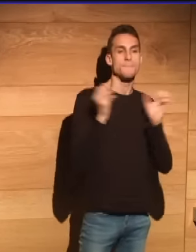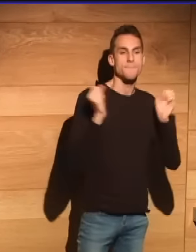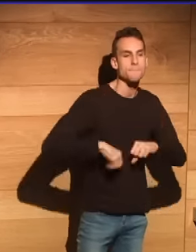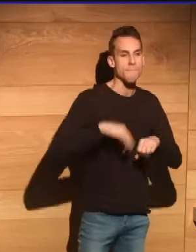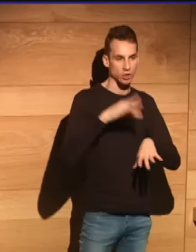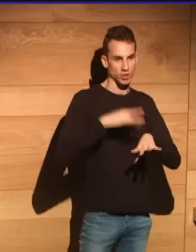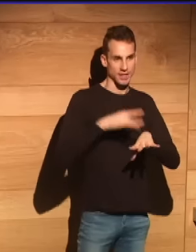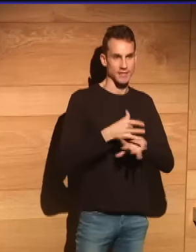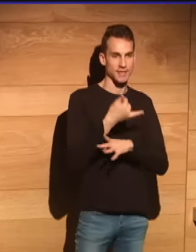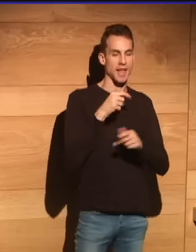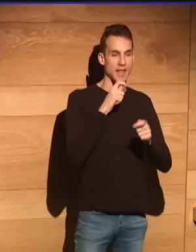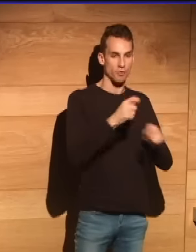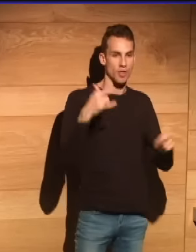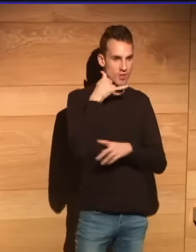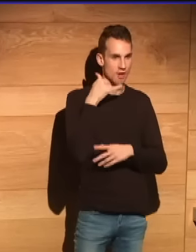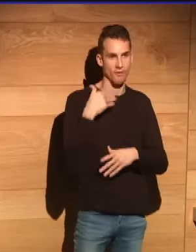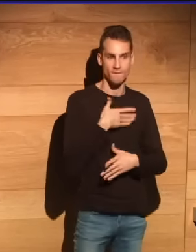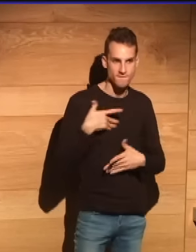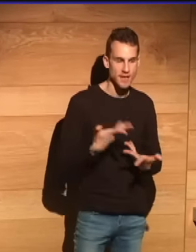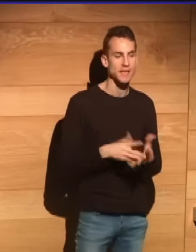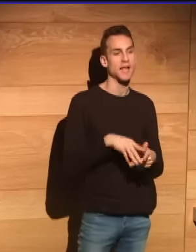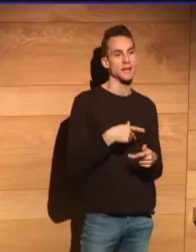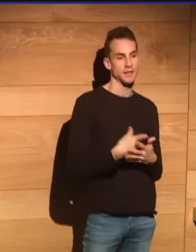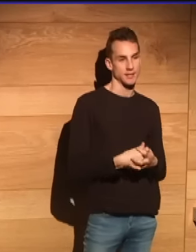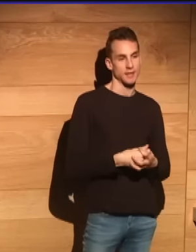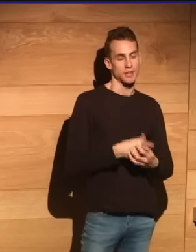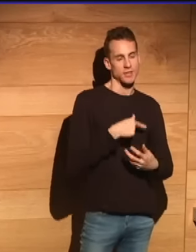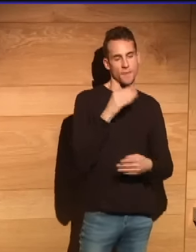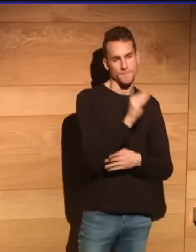nuevo contrato social. Yo te preguntaría,